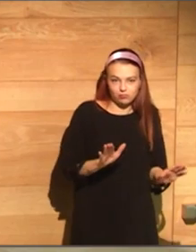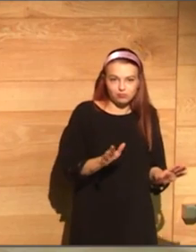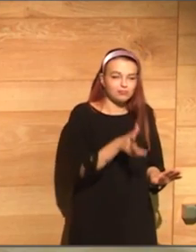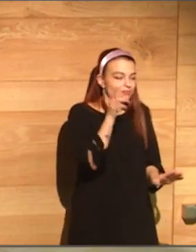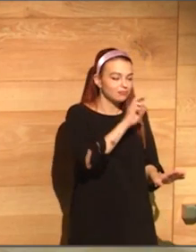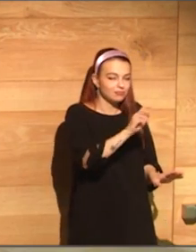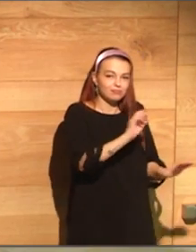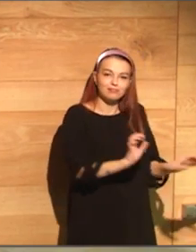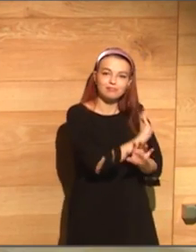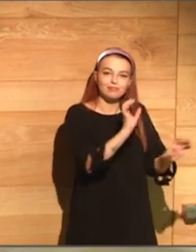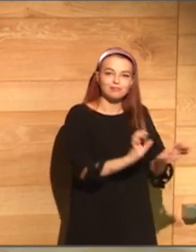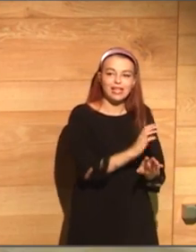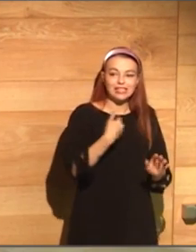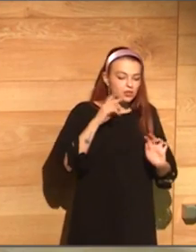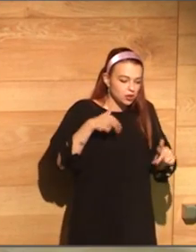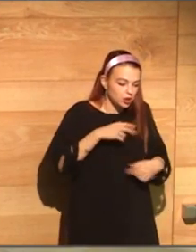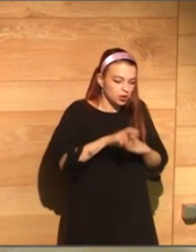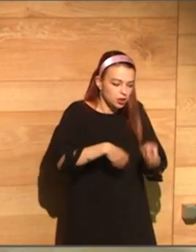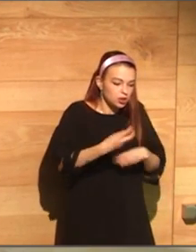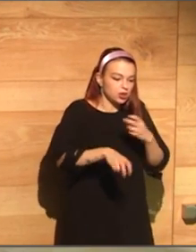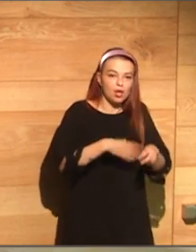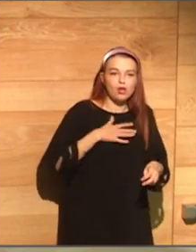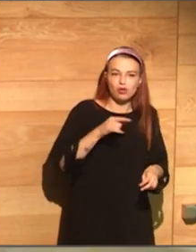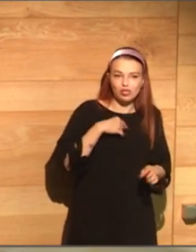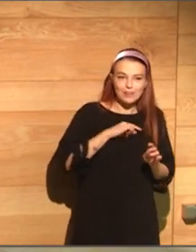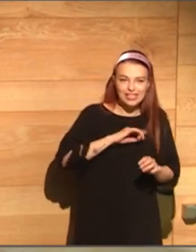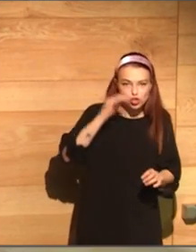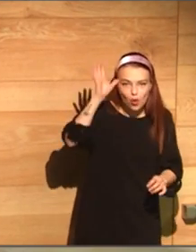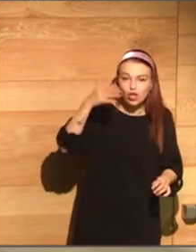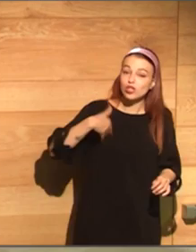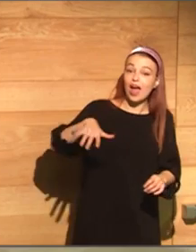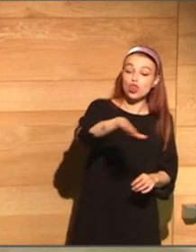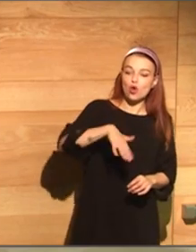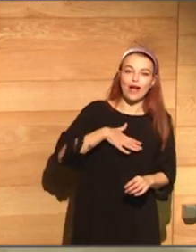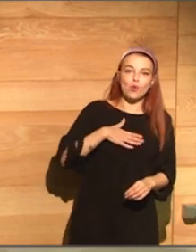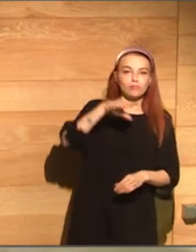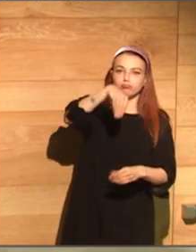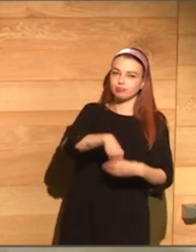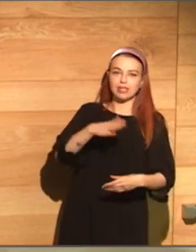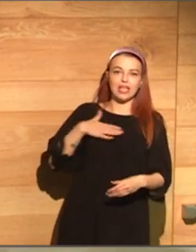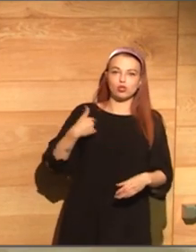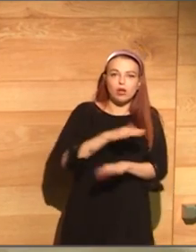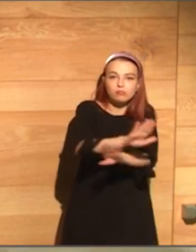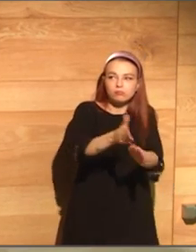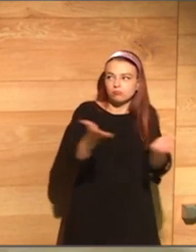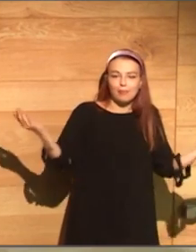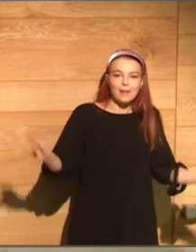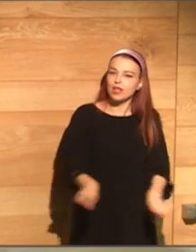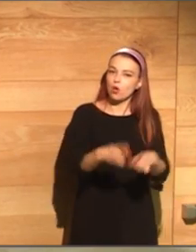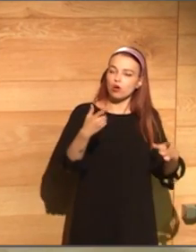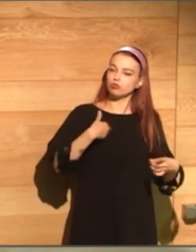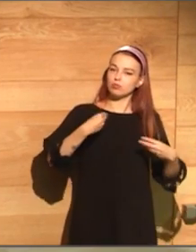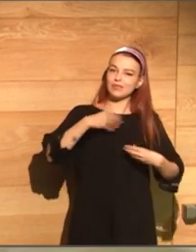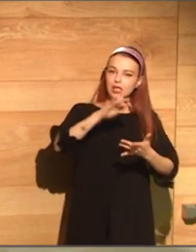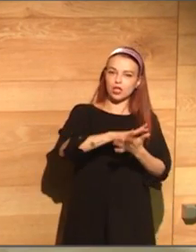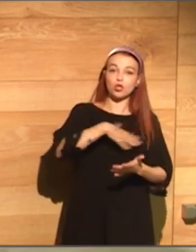Ya estoy harto. Ya no te quieres reinventar más, y además ¿no? Quiero quedarme en mi zona de confort. Joder, dejadme vivir. Pues, sin embargo, estamos hoy